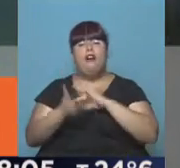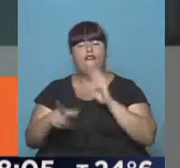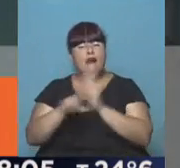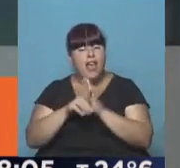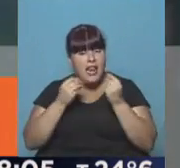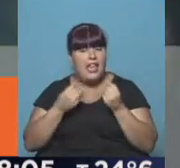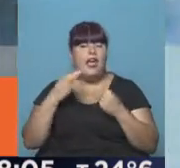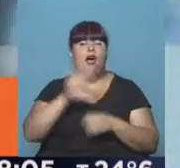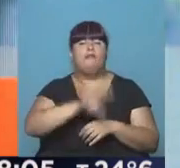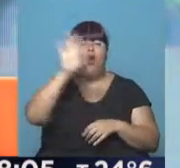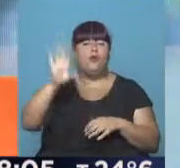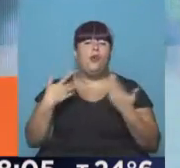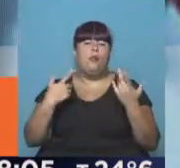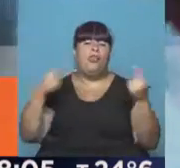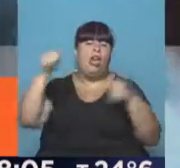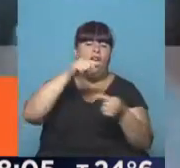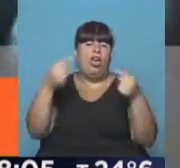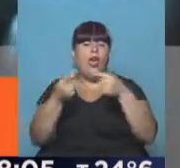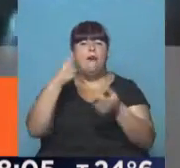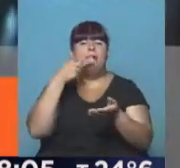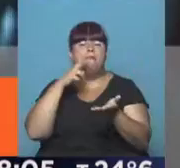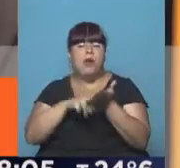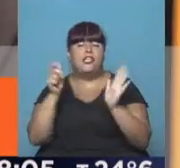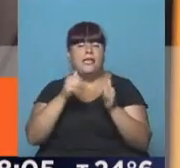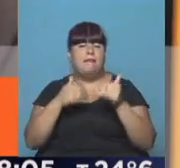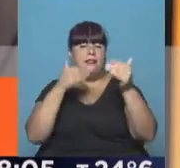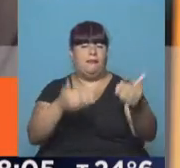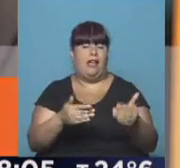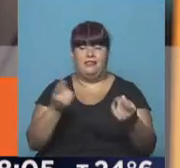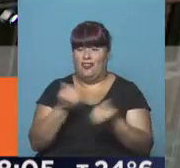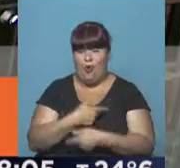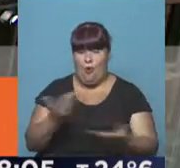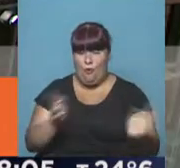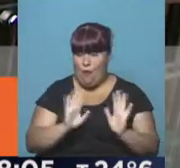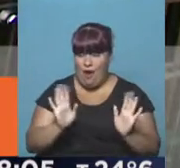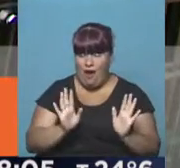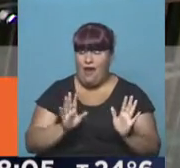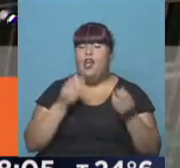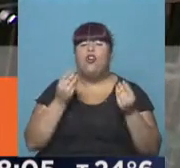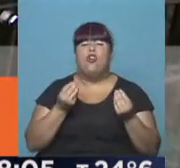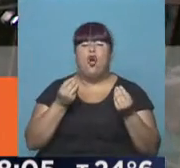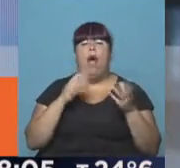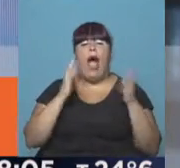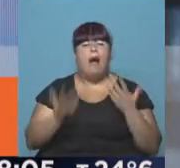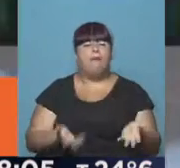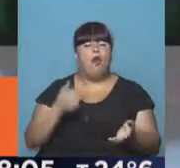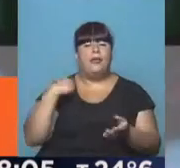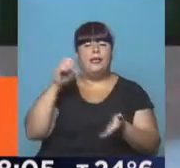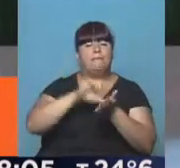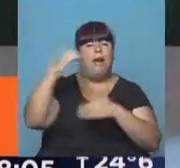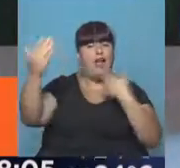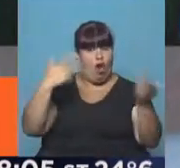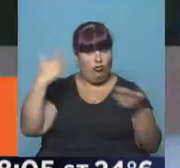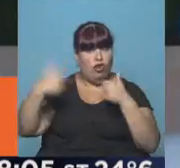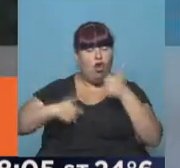leyes tenemos que las provincias pueden diferir el pago los impuestos 6 meses nos sirve entonces qué es lo que se utiliza en nuestros países que